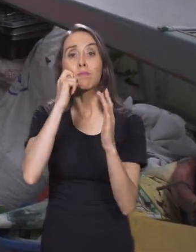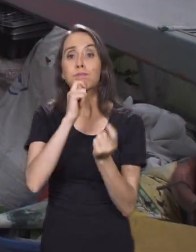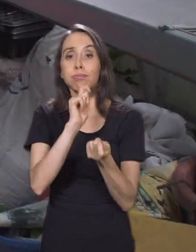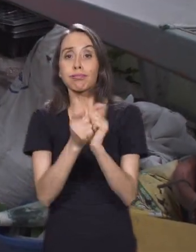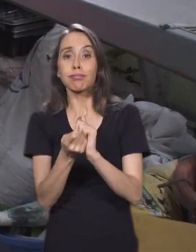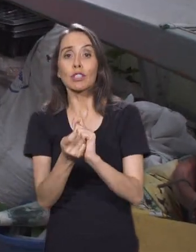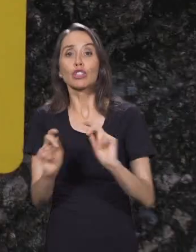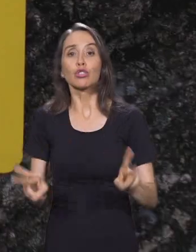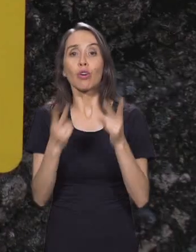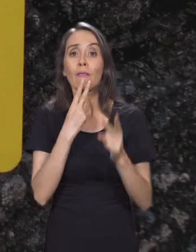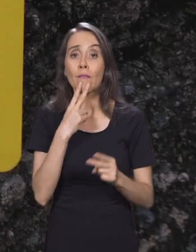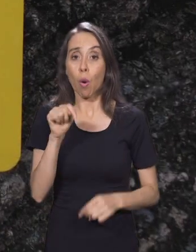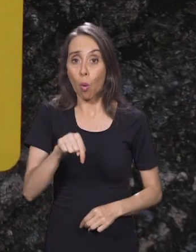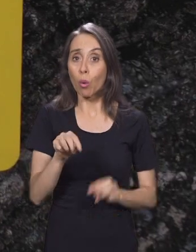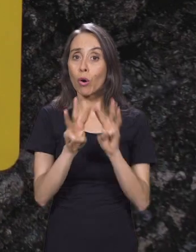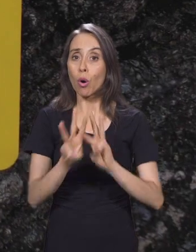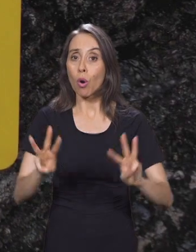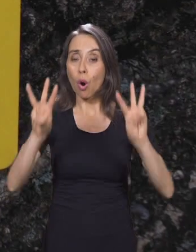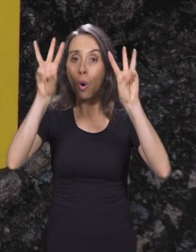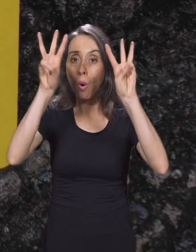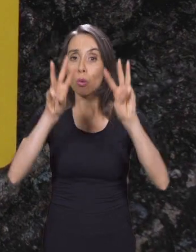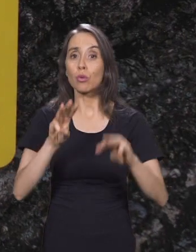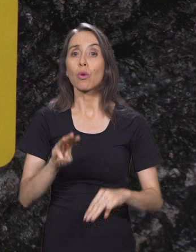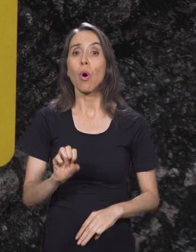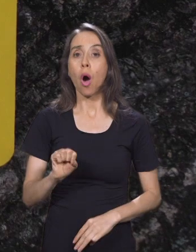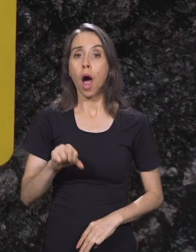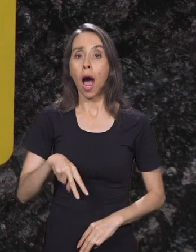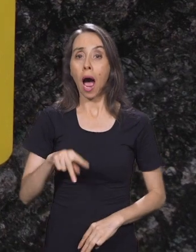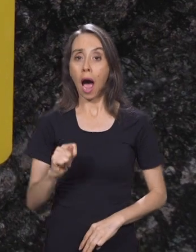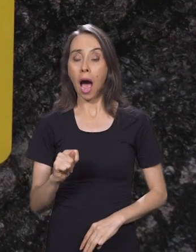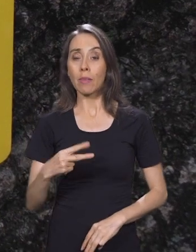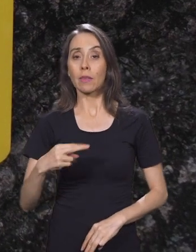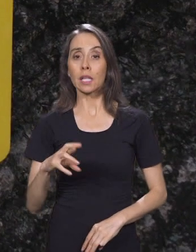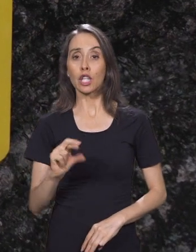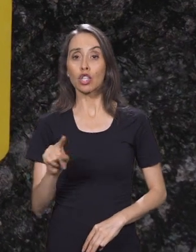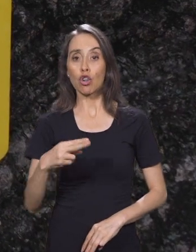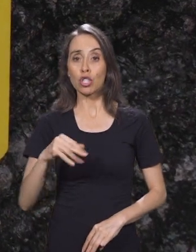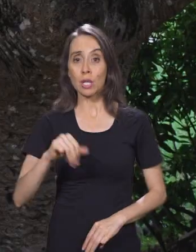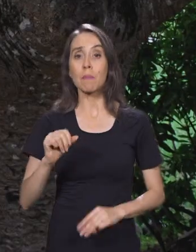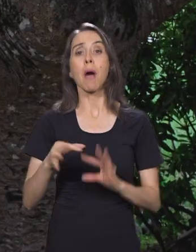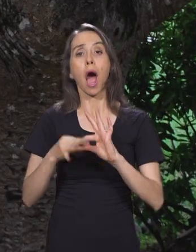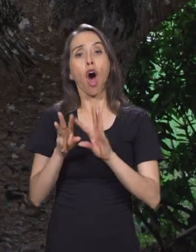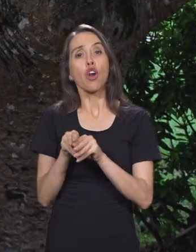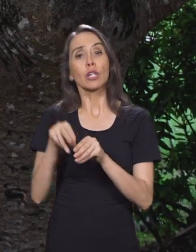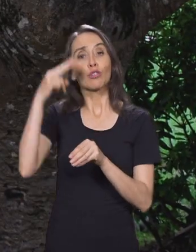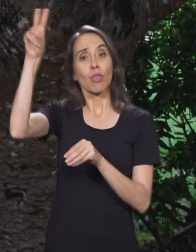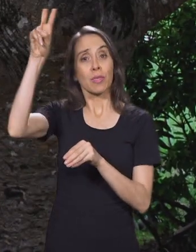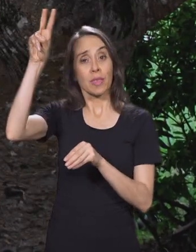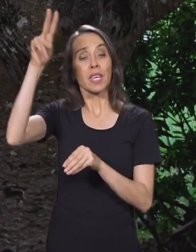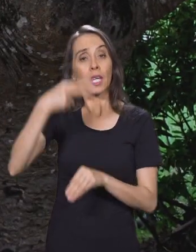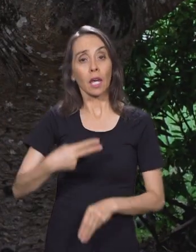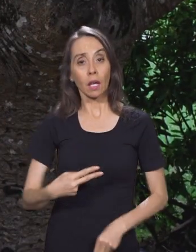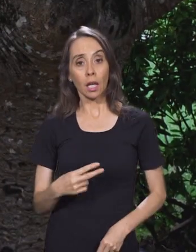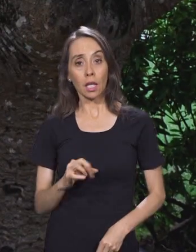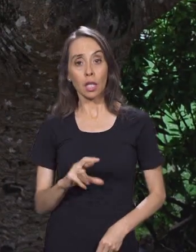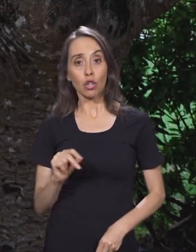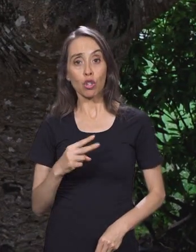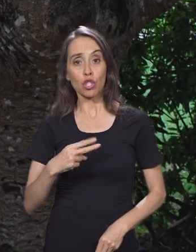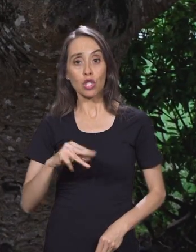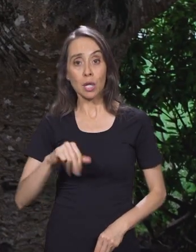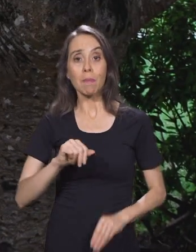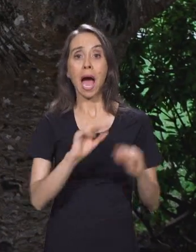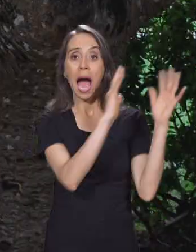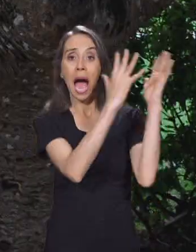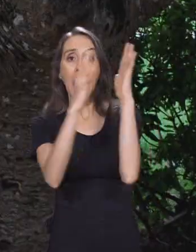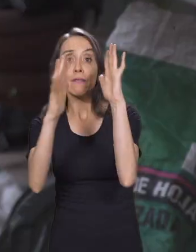Hoy en día, la ONU y Ant Hiroshima, una ONG de Hiroshima, y han recogido las semillas de